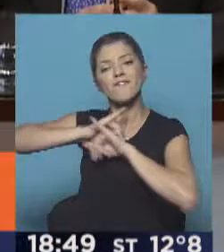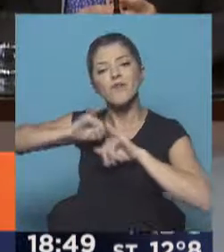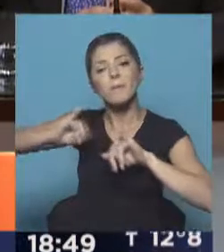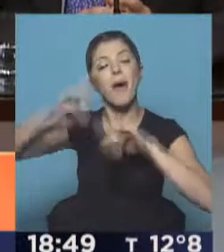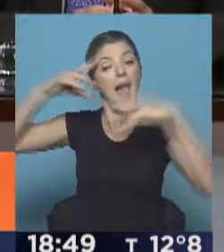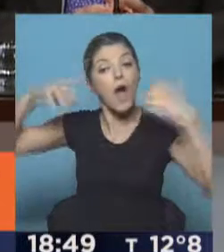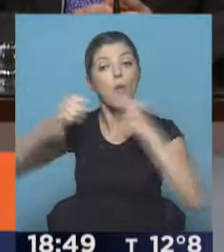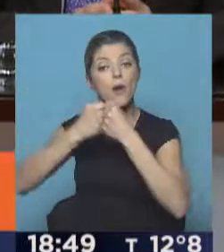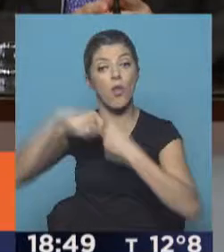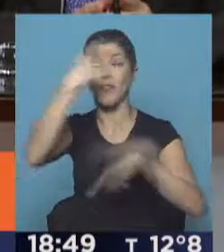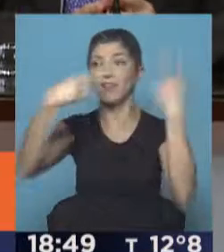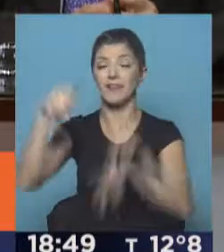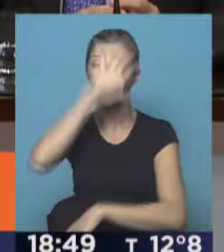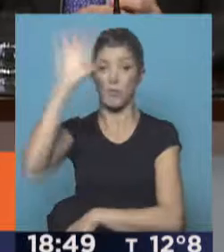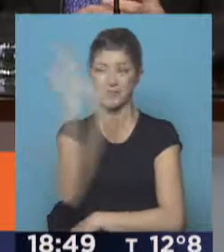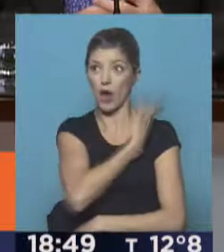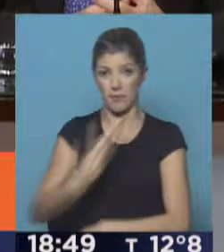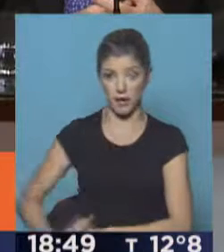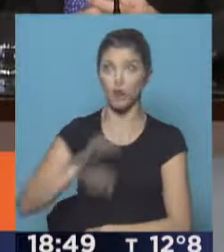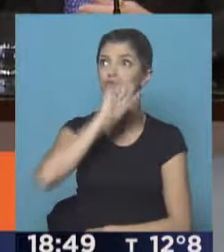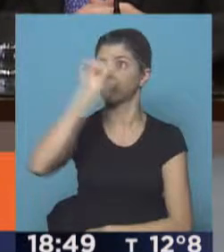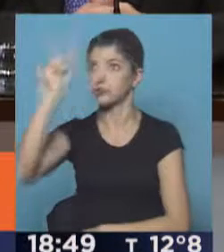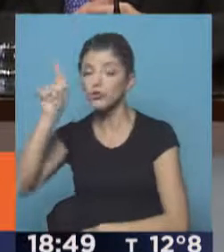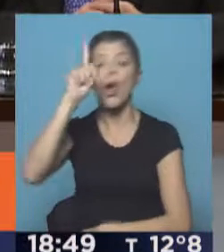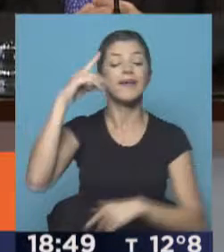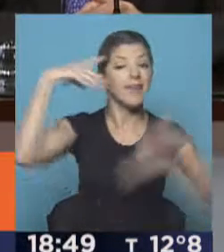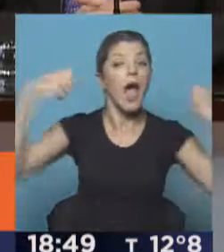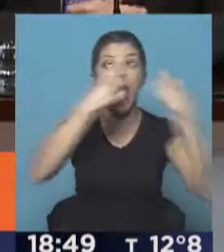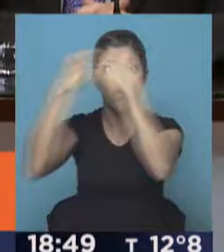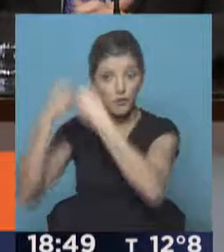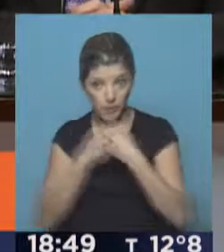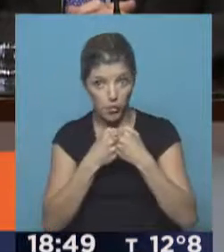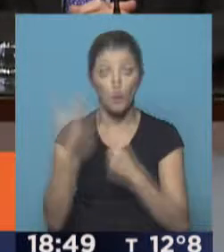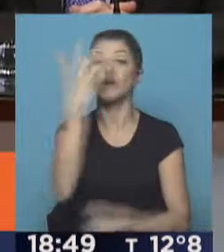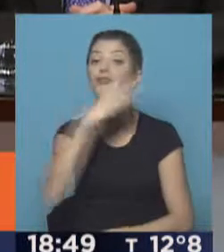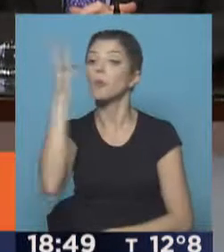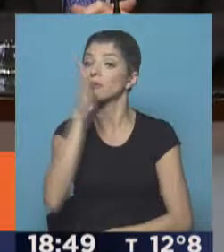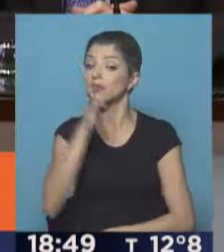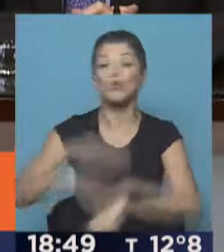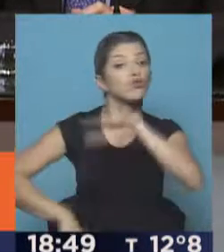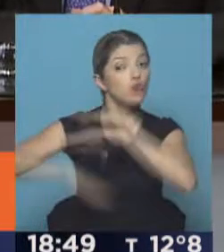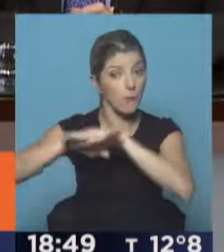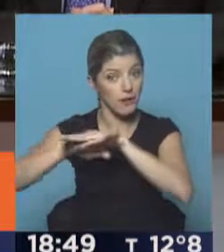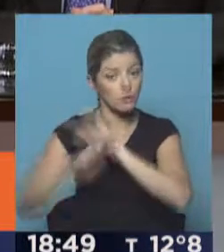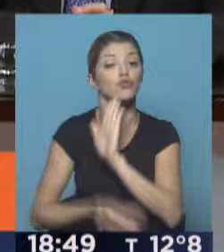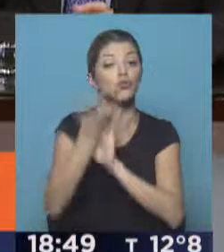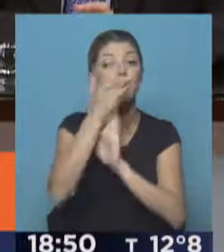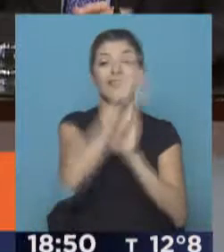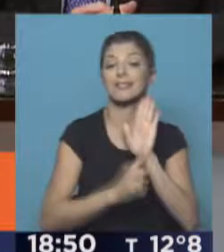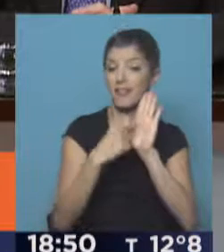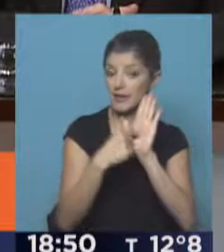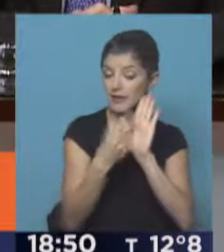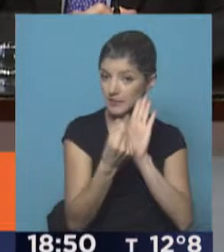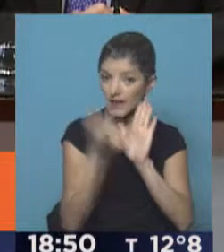los gobernadores de poner un tope del 400% a la tarifa de gas.